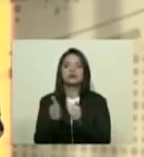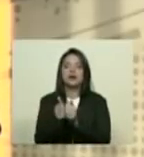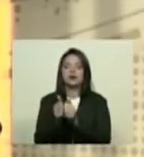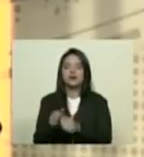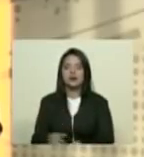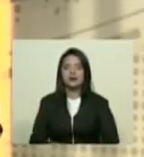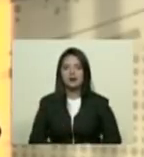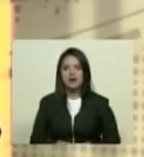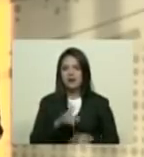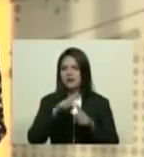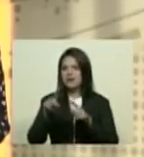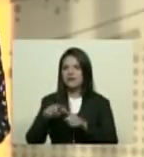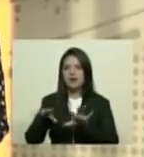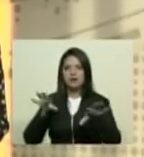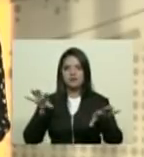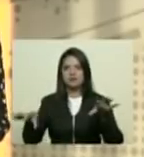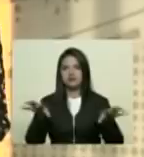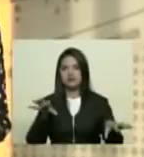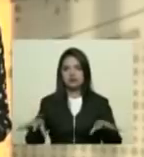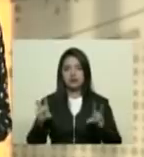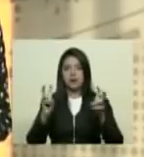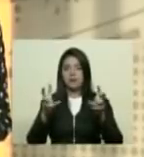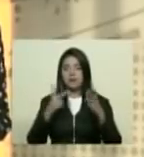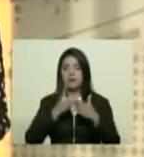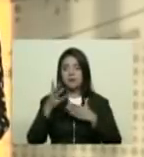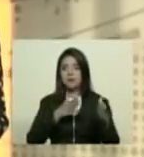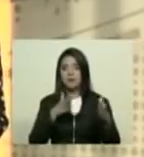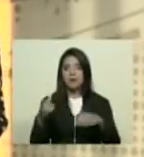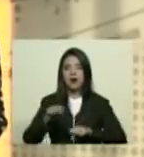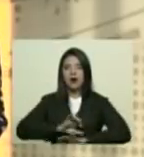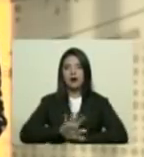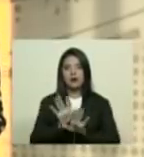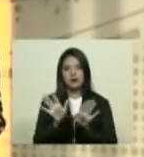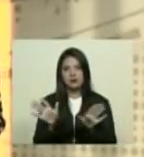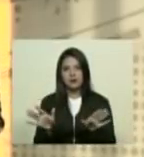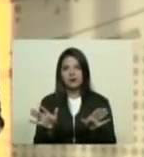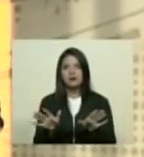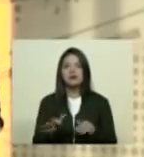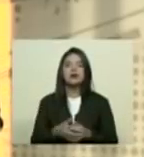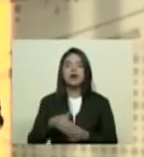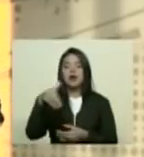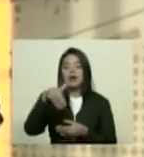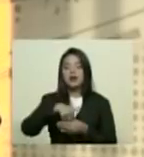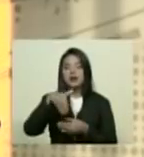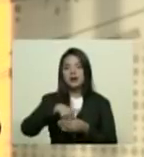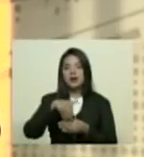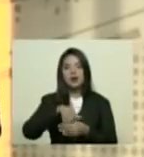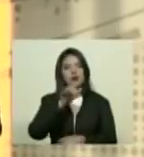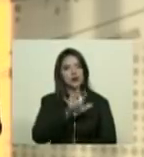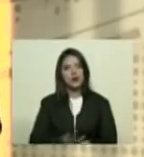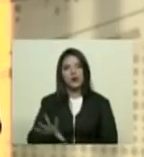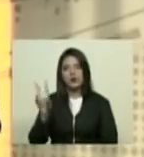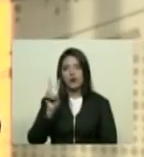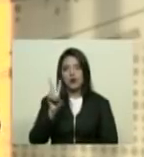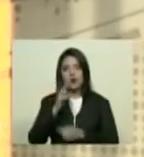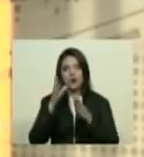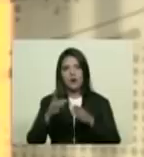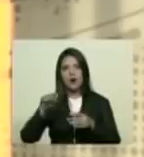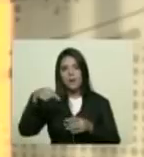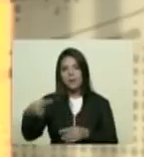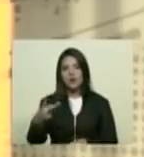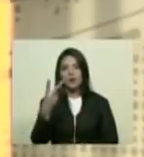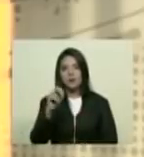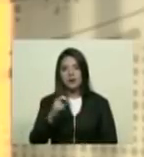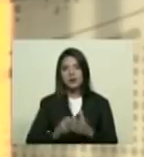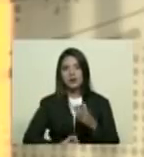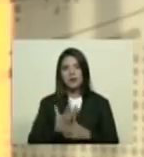país, con distintos puntos que tocaba el ministro para la Defensa, entre ellos, por supuesto, la cita electoral que tienen todos los venezolanos y las venezolanas el próximo 20 de